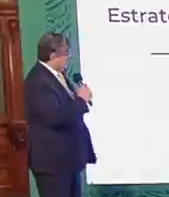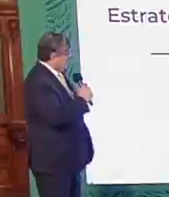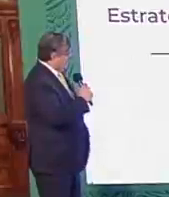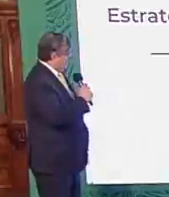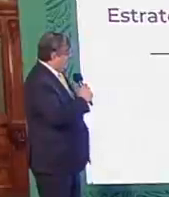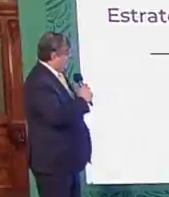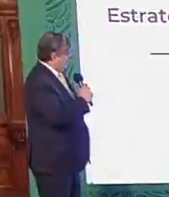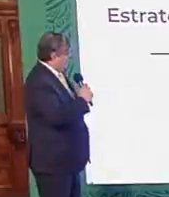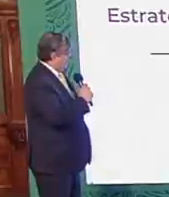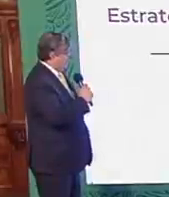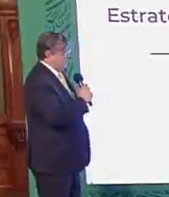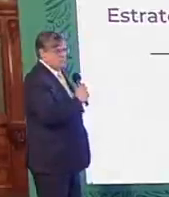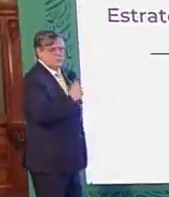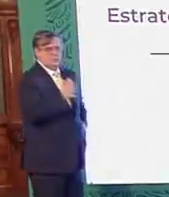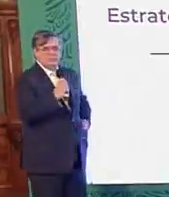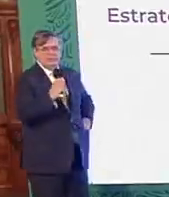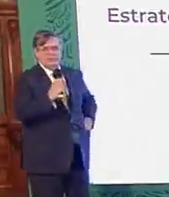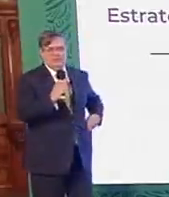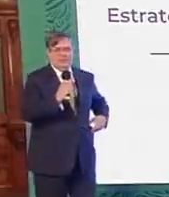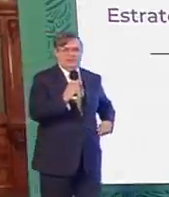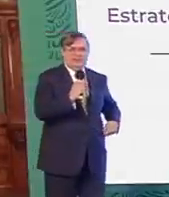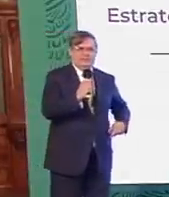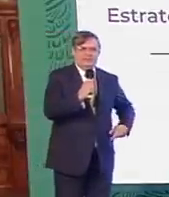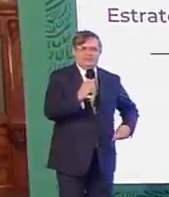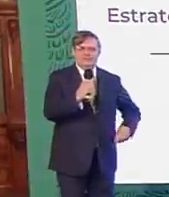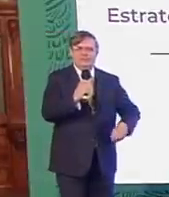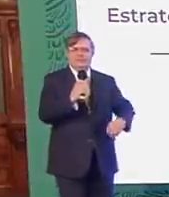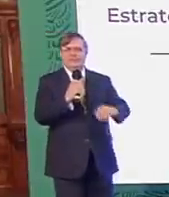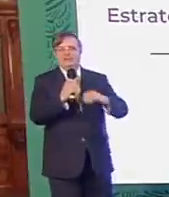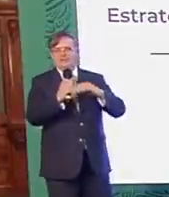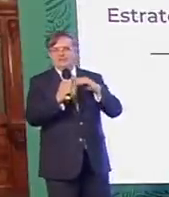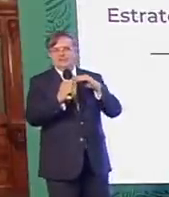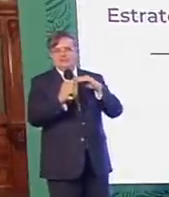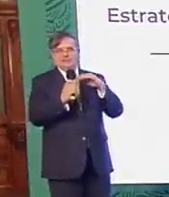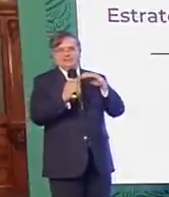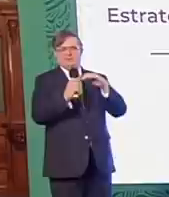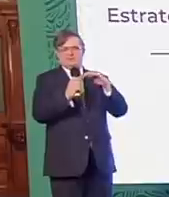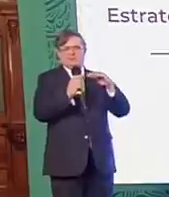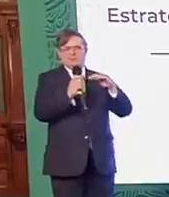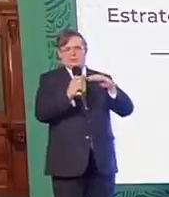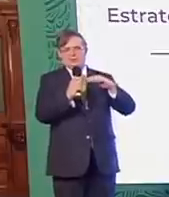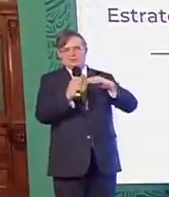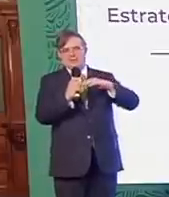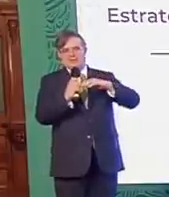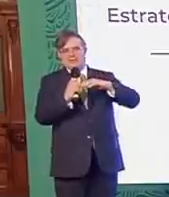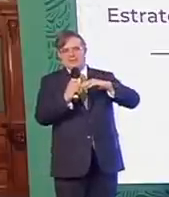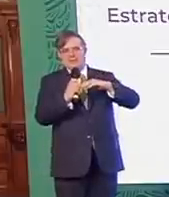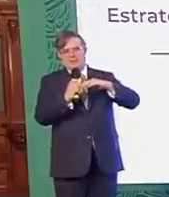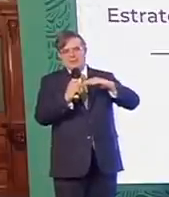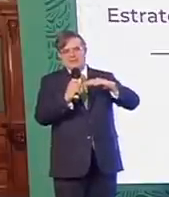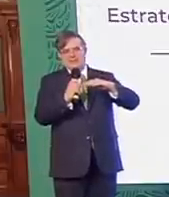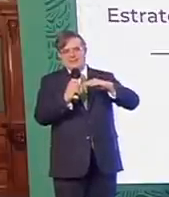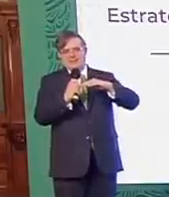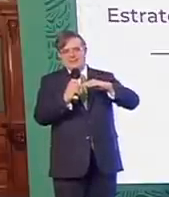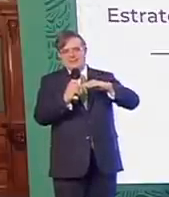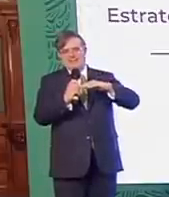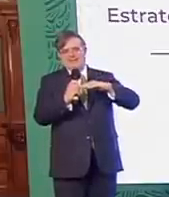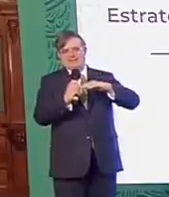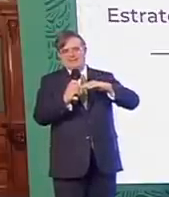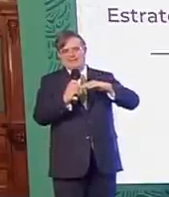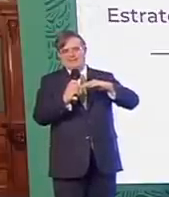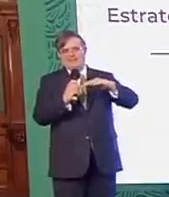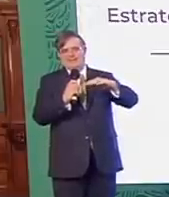Quizás hacer un comentario introductorio muy breve. Como ustedes saben, los principales países productores están entrando o ya están